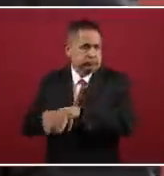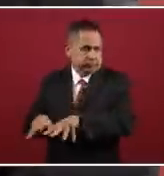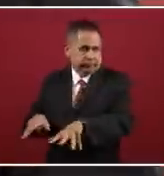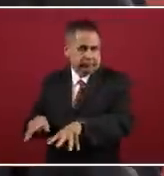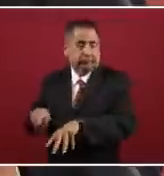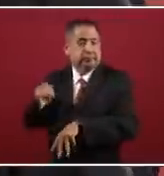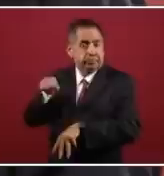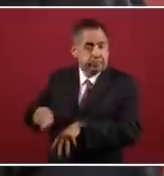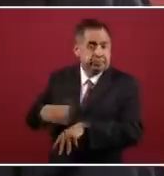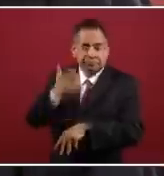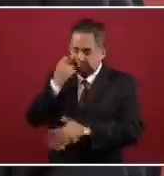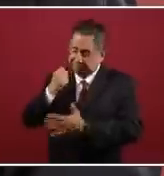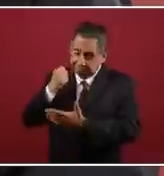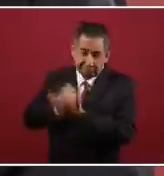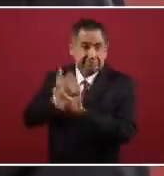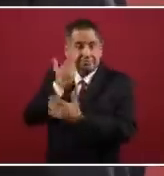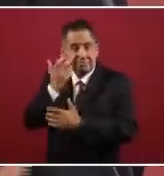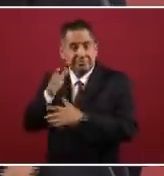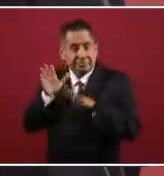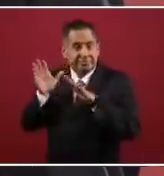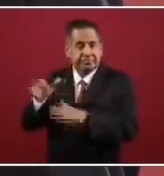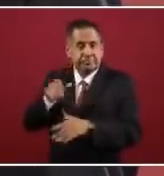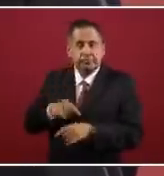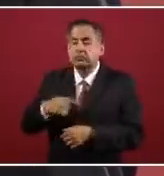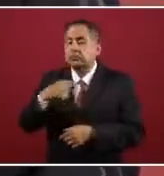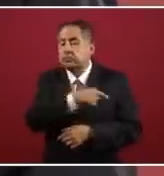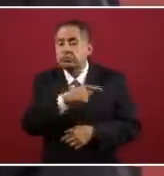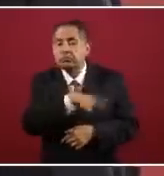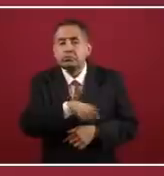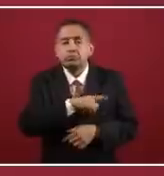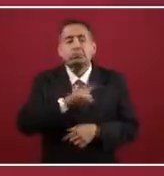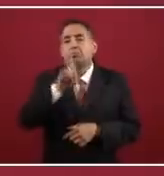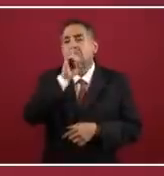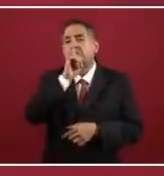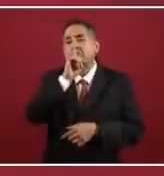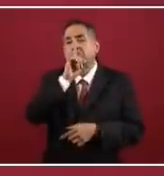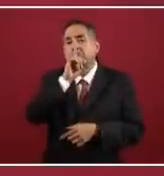y ahí, y en eso no